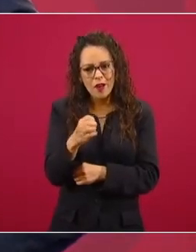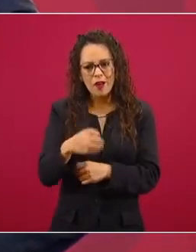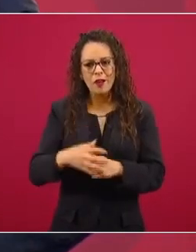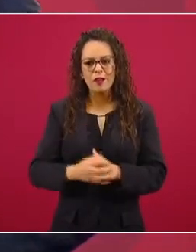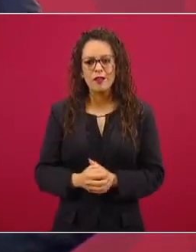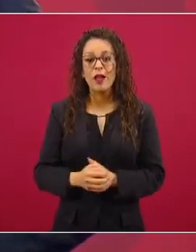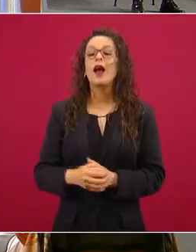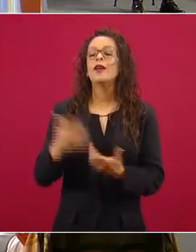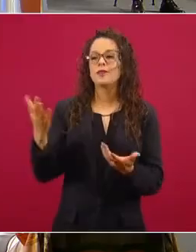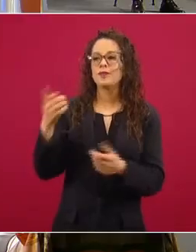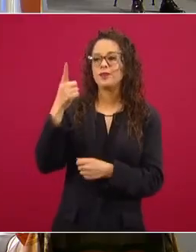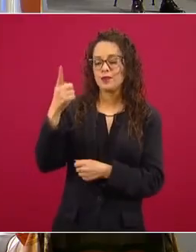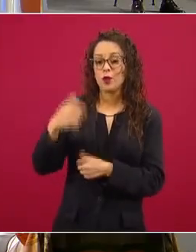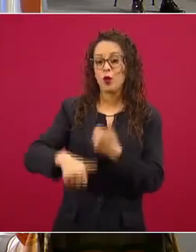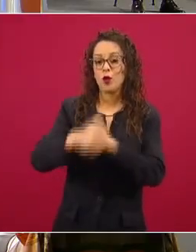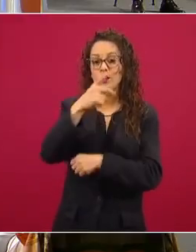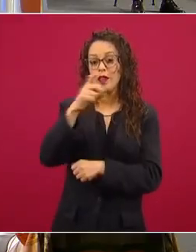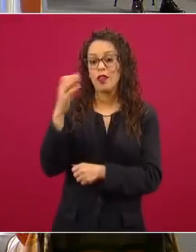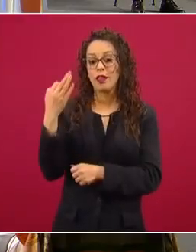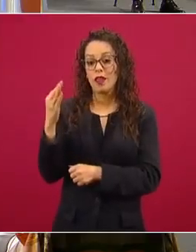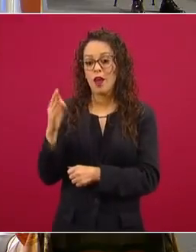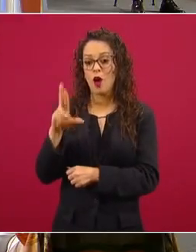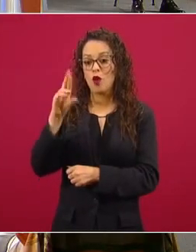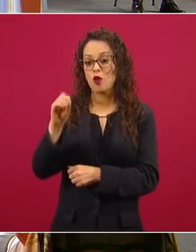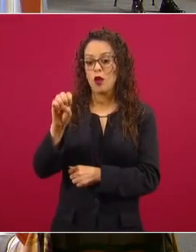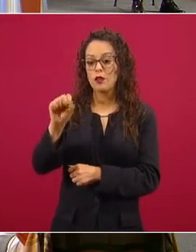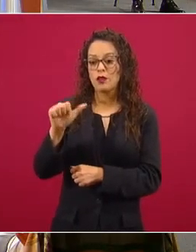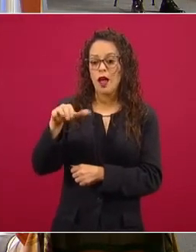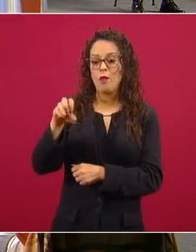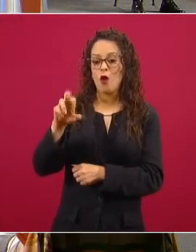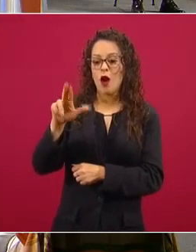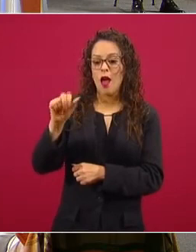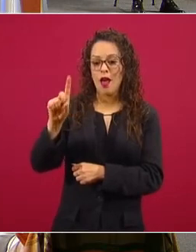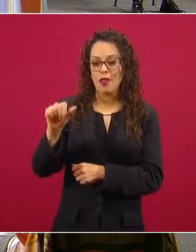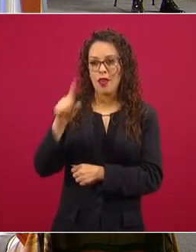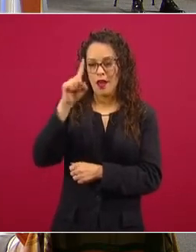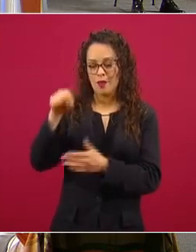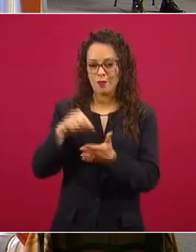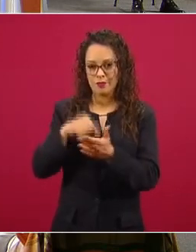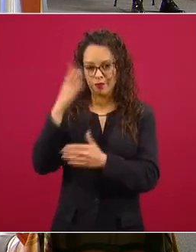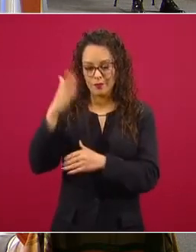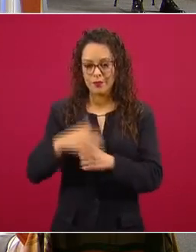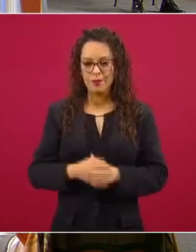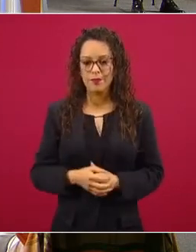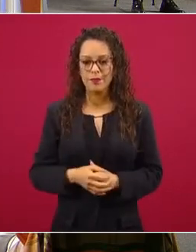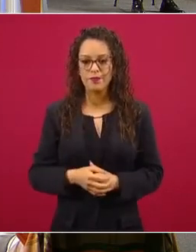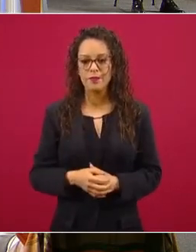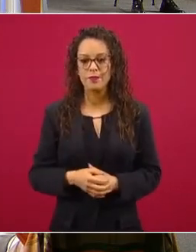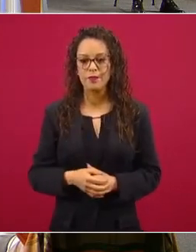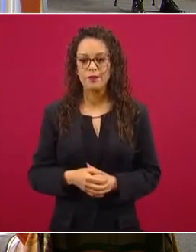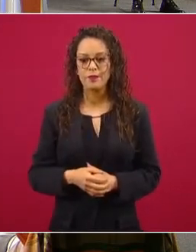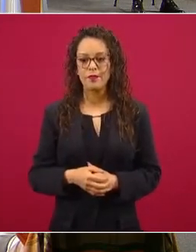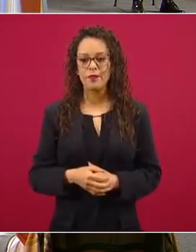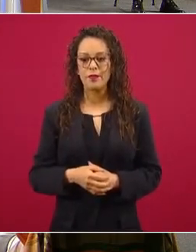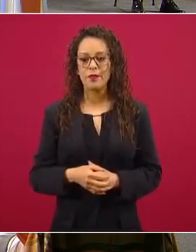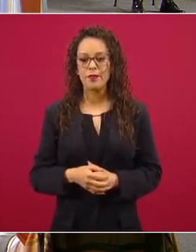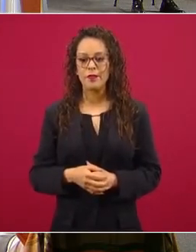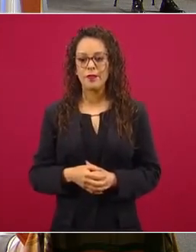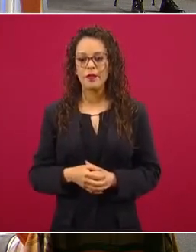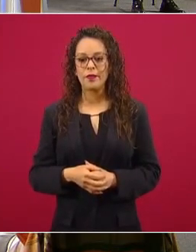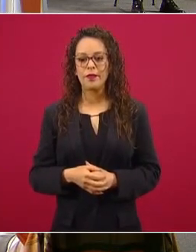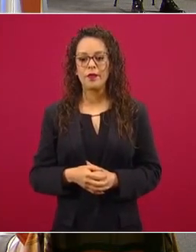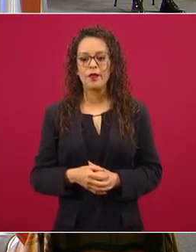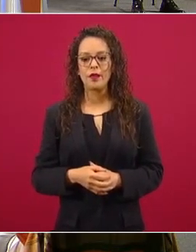Ah, en Rosa Morada, 11 de febrero. Sí. Y saben también, porque todo esto